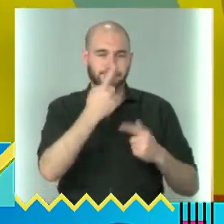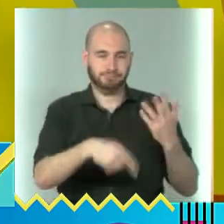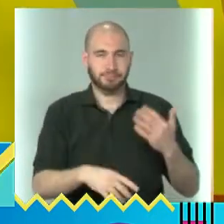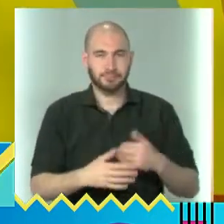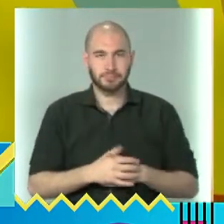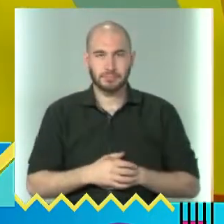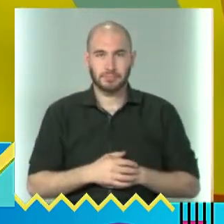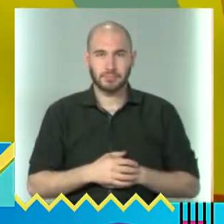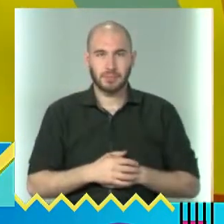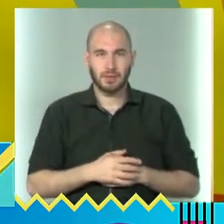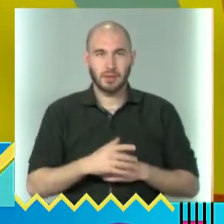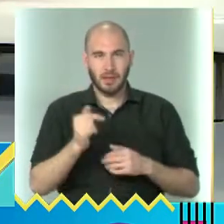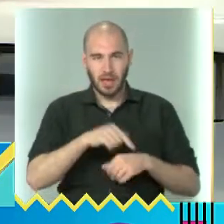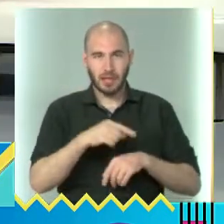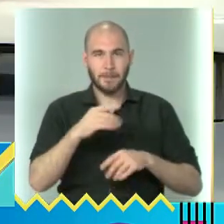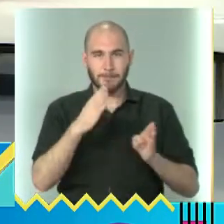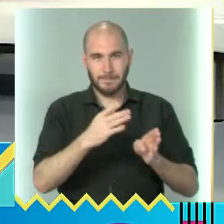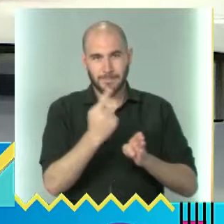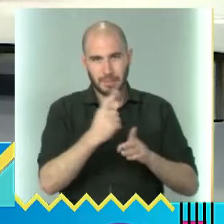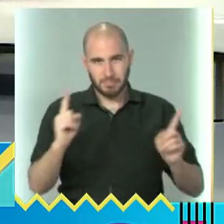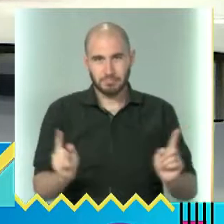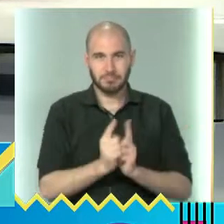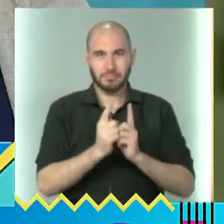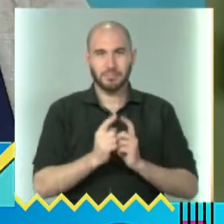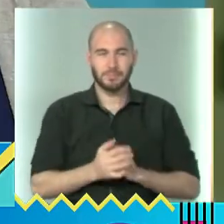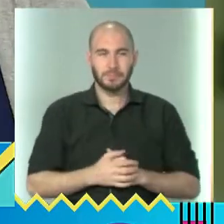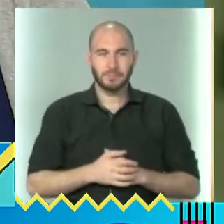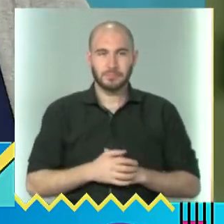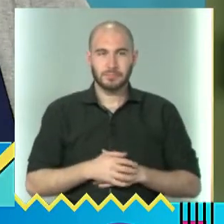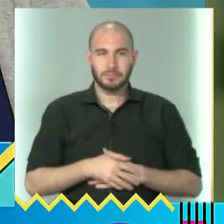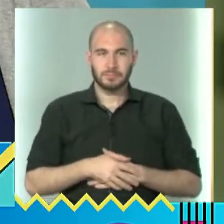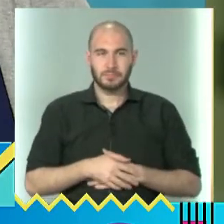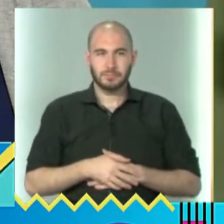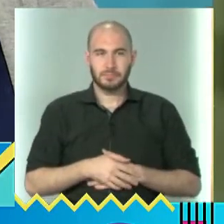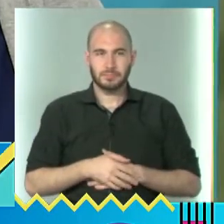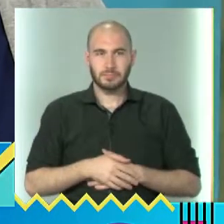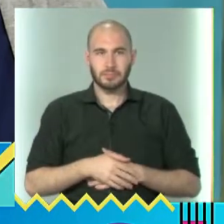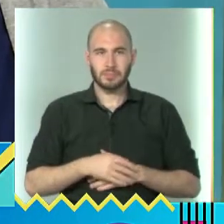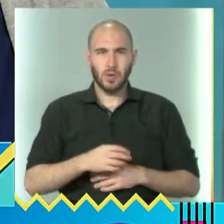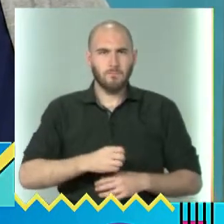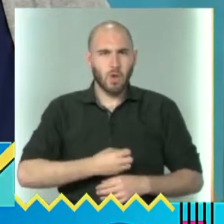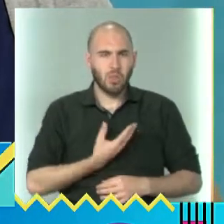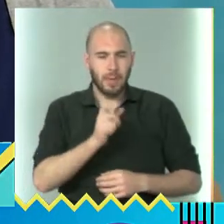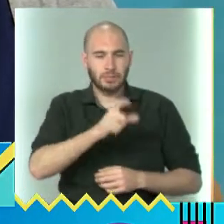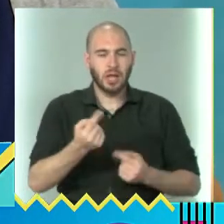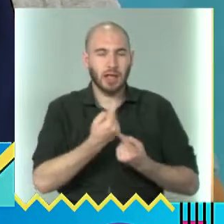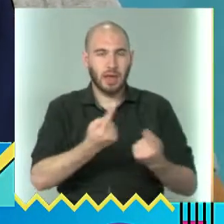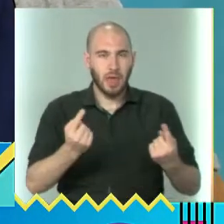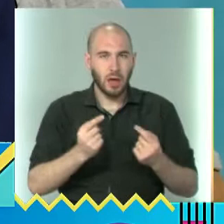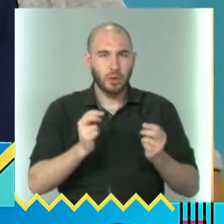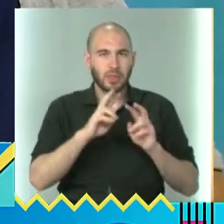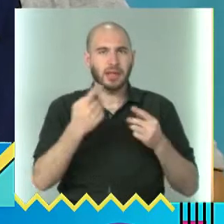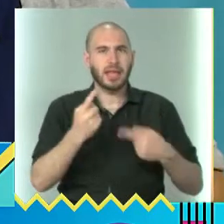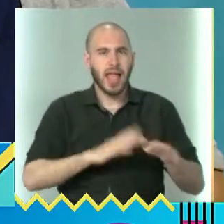Y entonces, para redondear esta primera afirmación, la actitud de la mayoría de las personas con respecto a lo